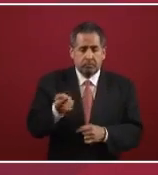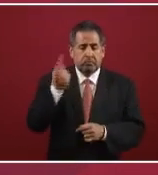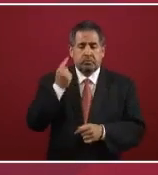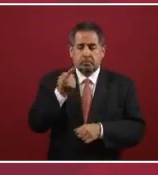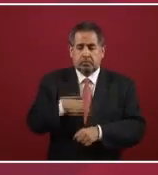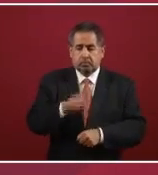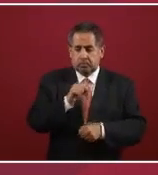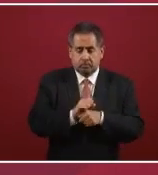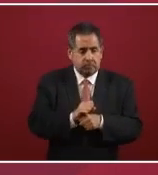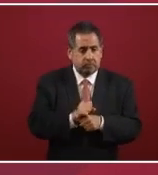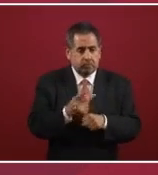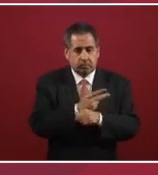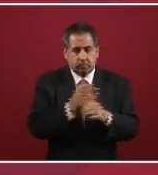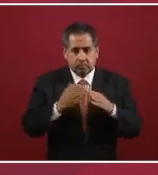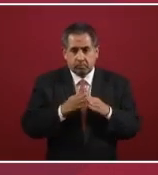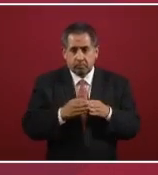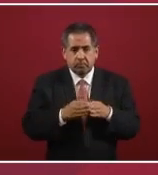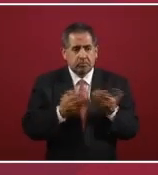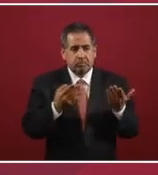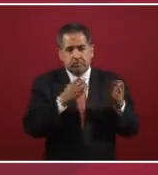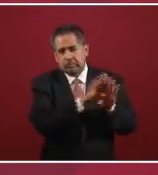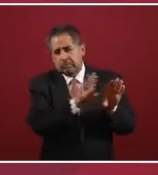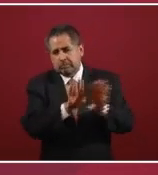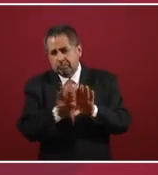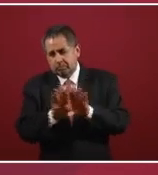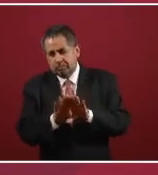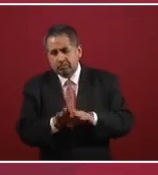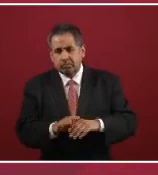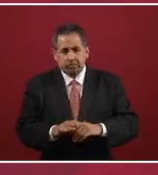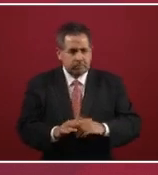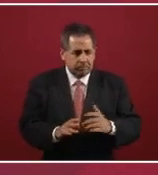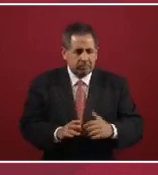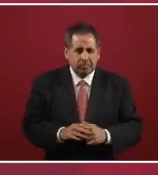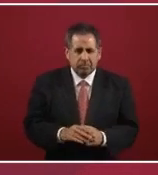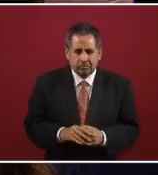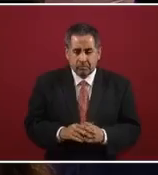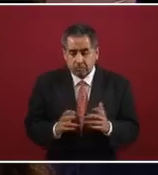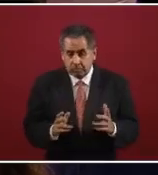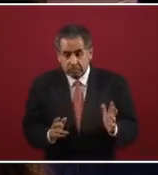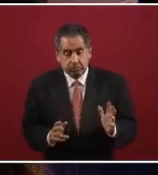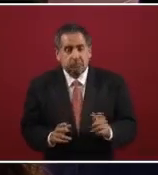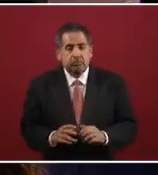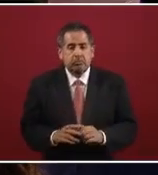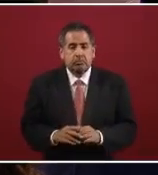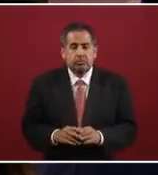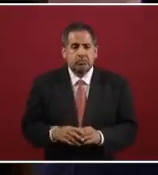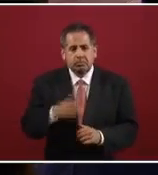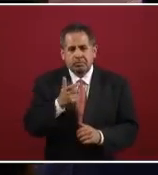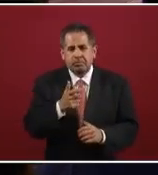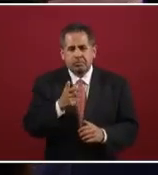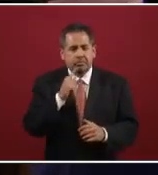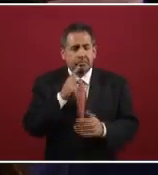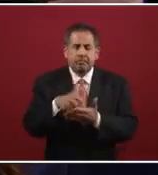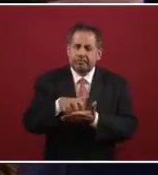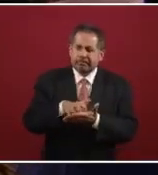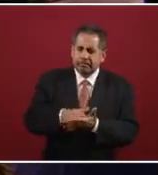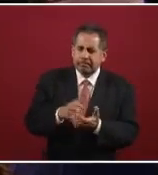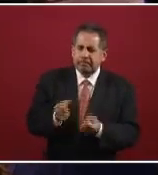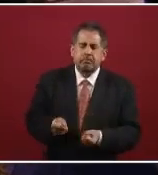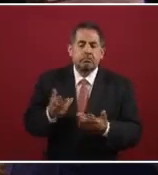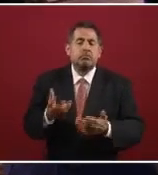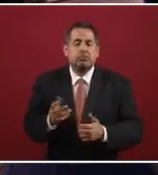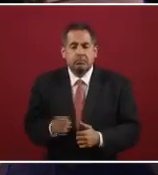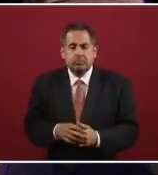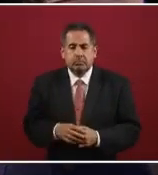pasada cerraron las puertas bueno saben cuánto nos ahorramos